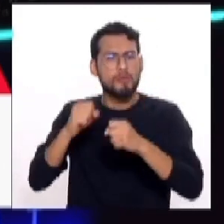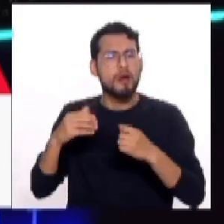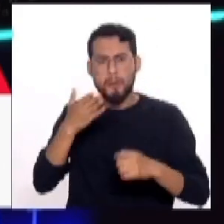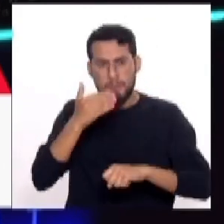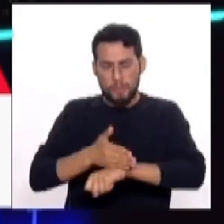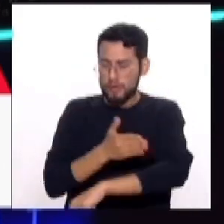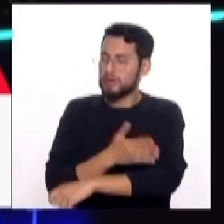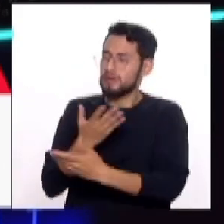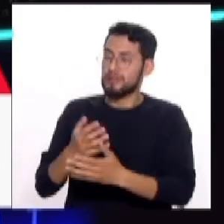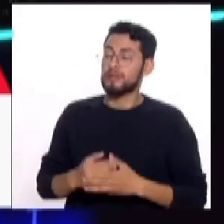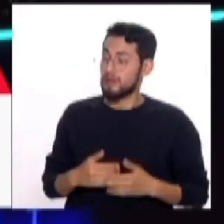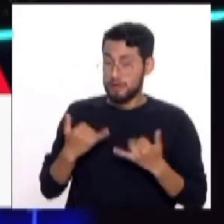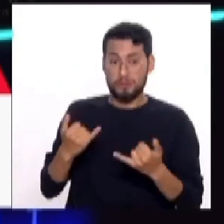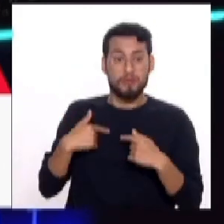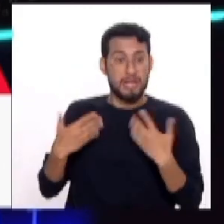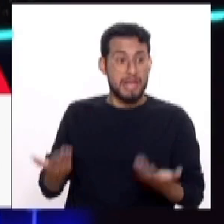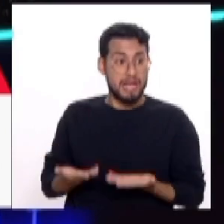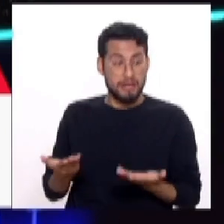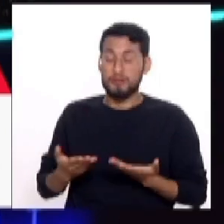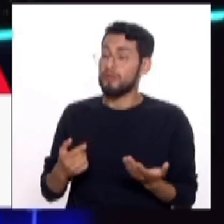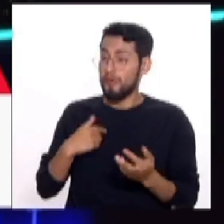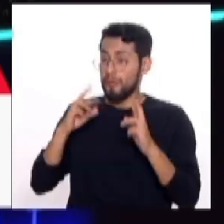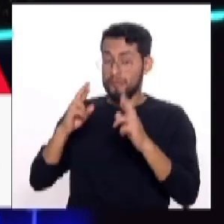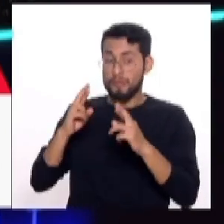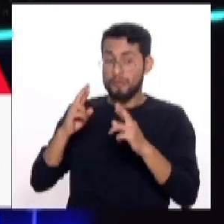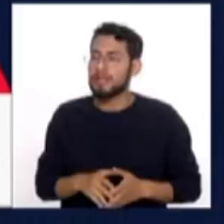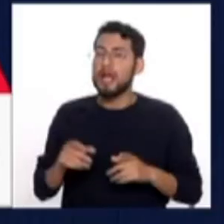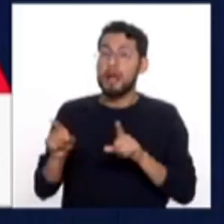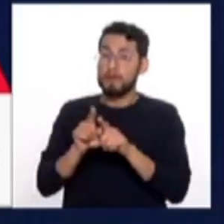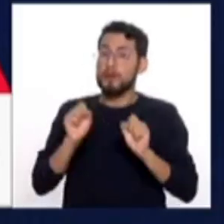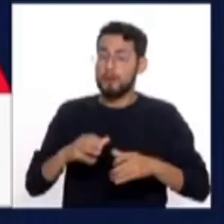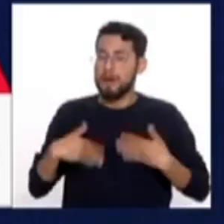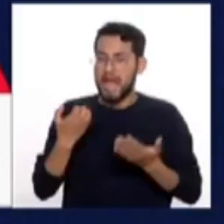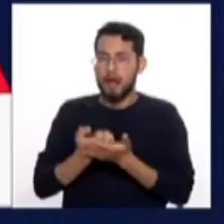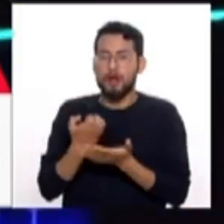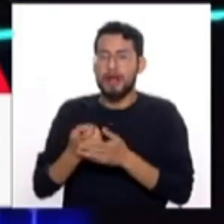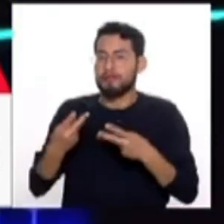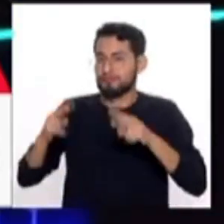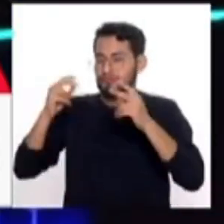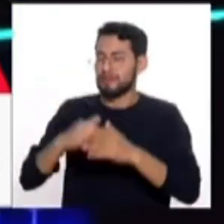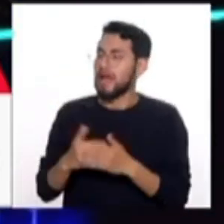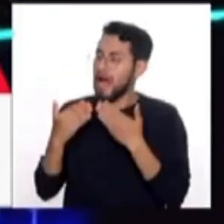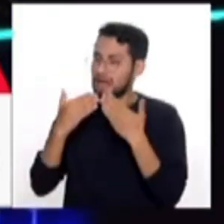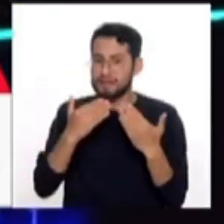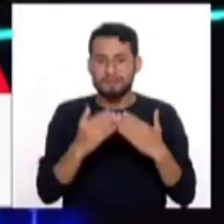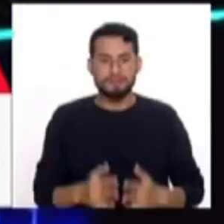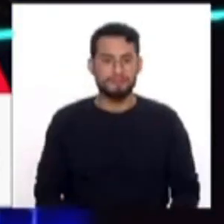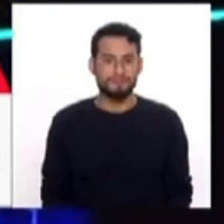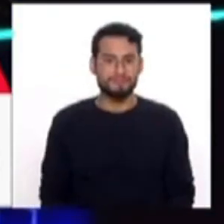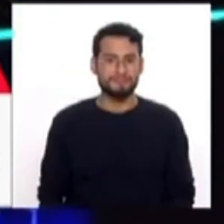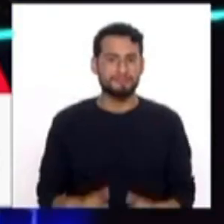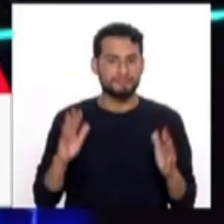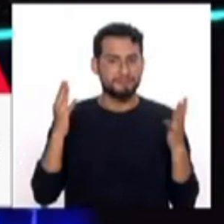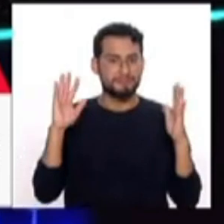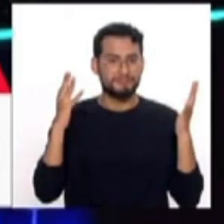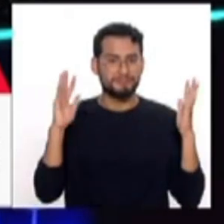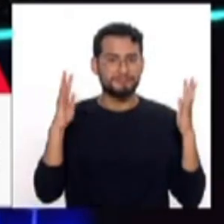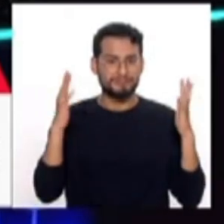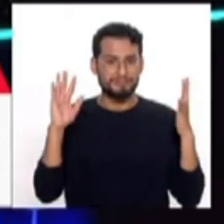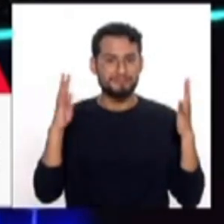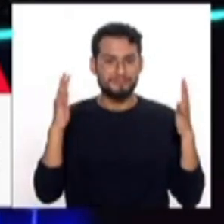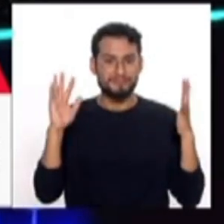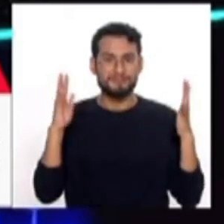la situación y es por ello que nos encontramos aquí y espero que en las próximas las economías Muchas gracias